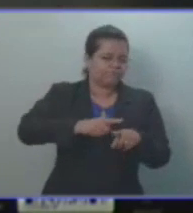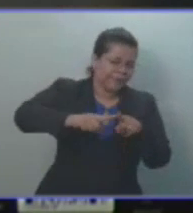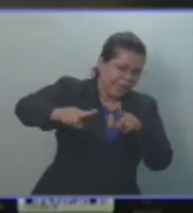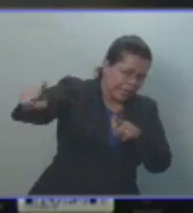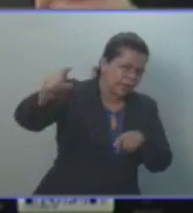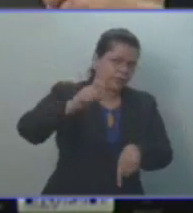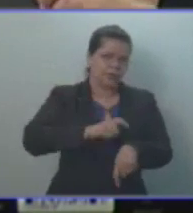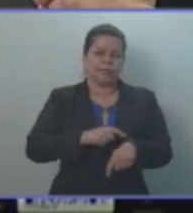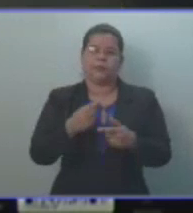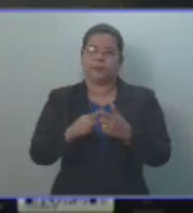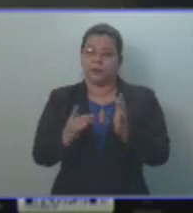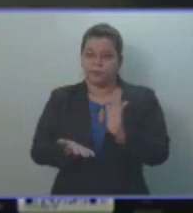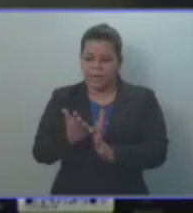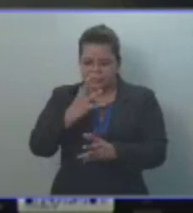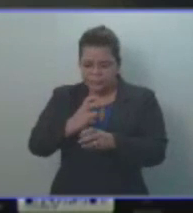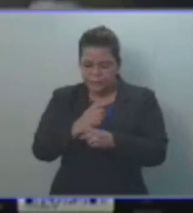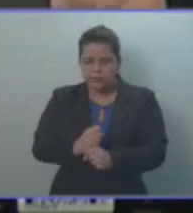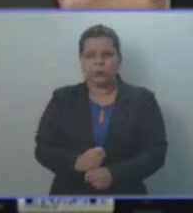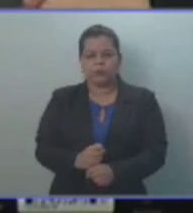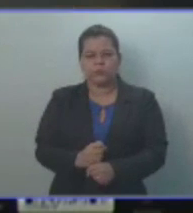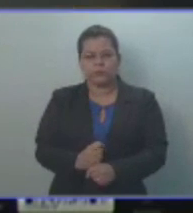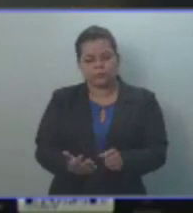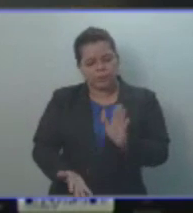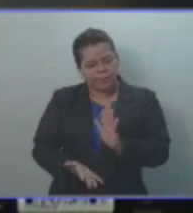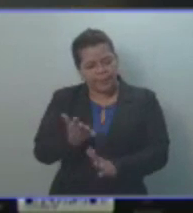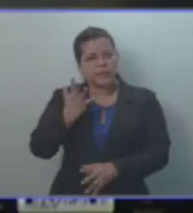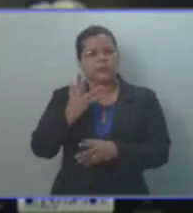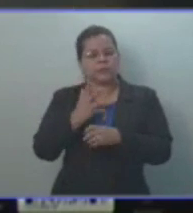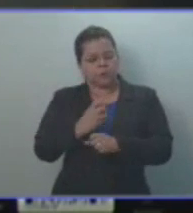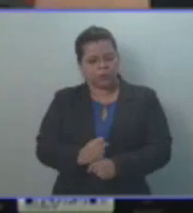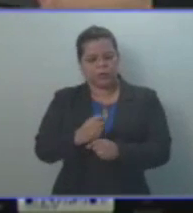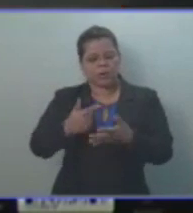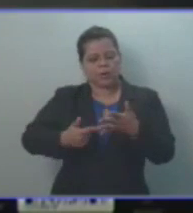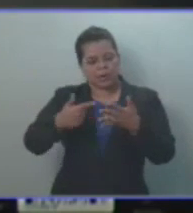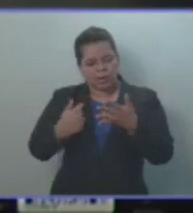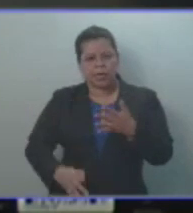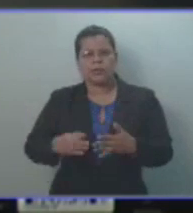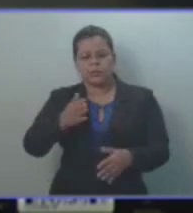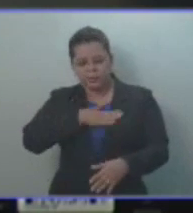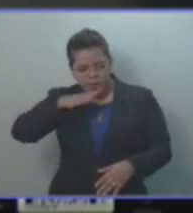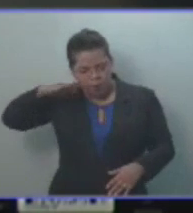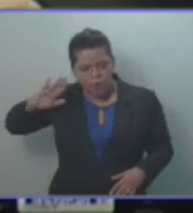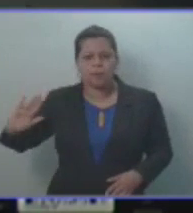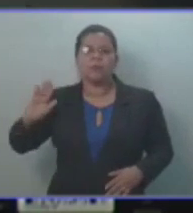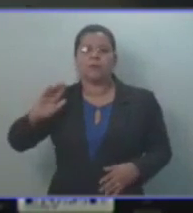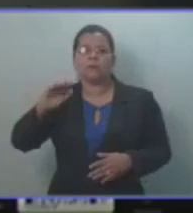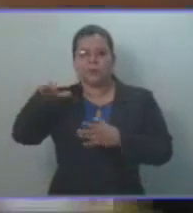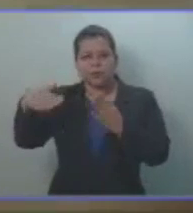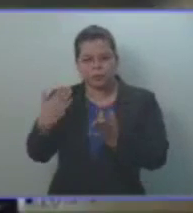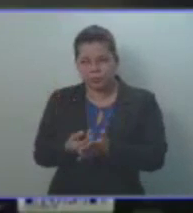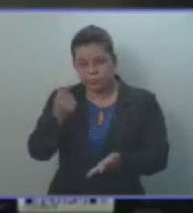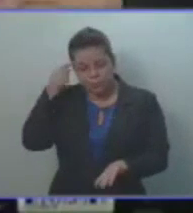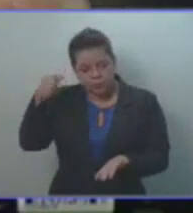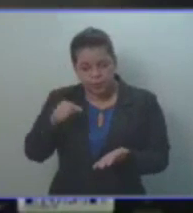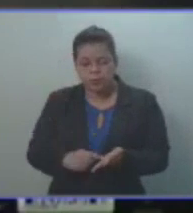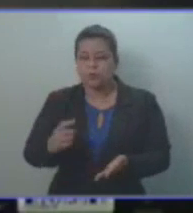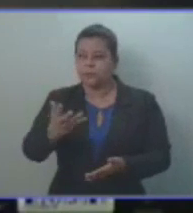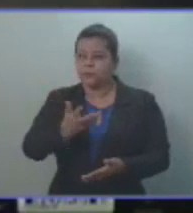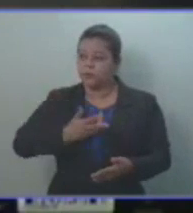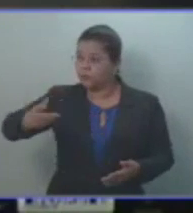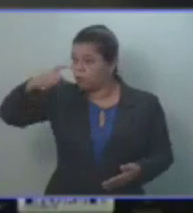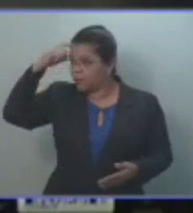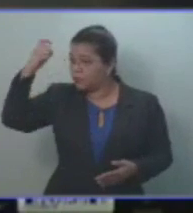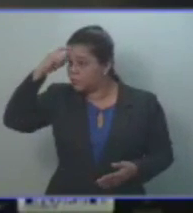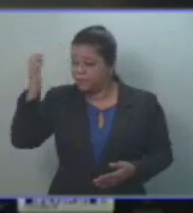ésta tenga la solidez y la garantía que la ley se cumple y que por tanto el trabajo